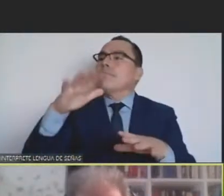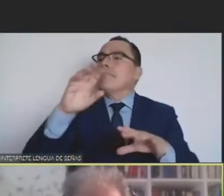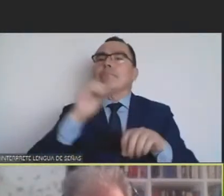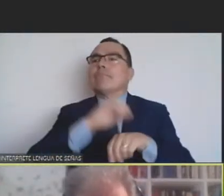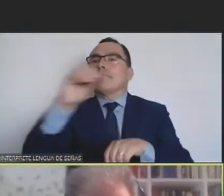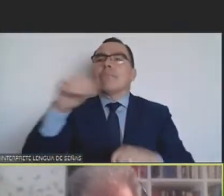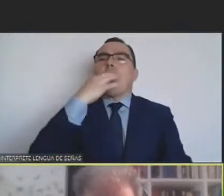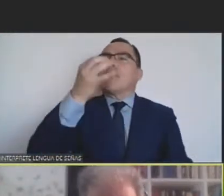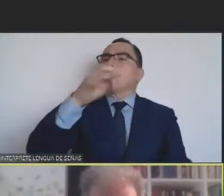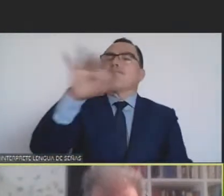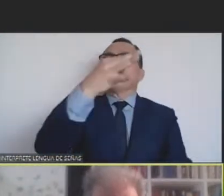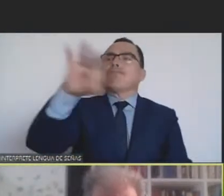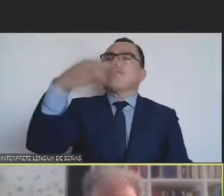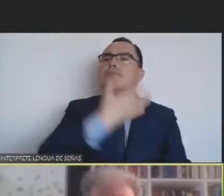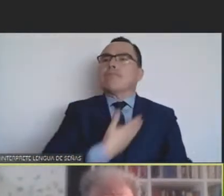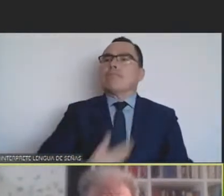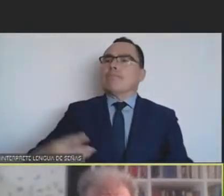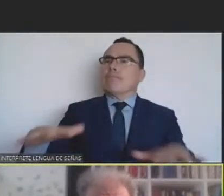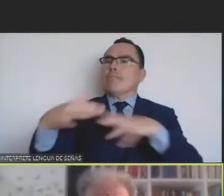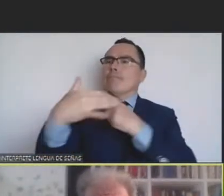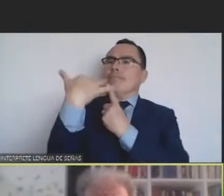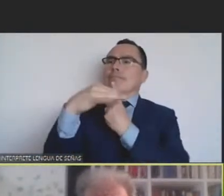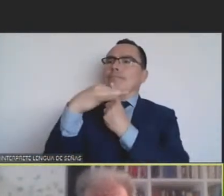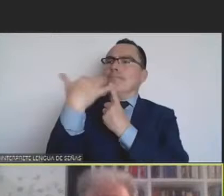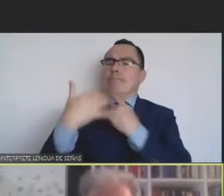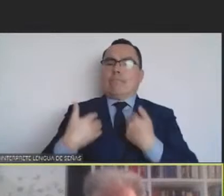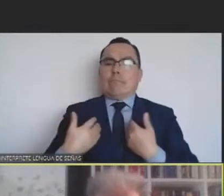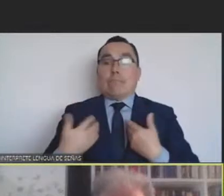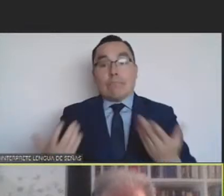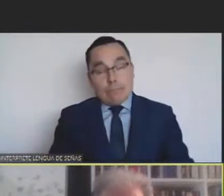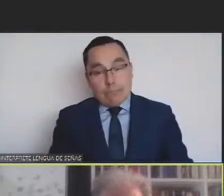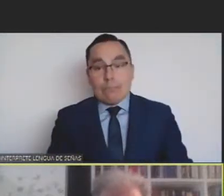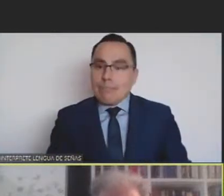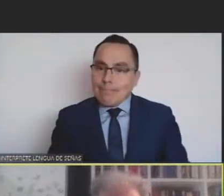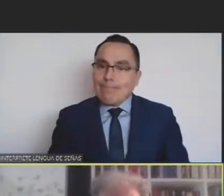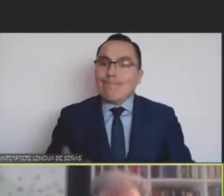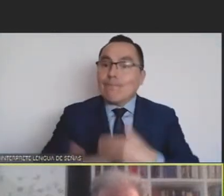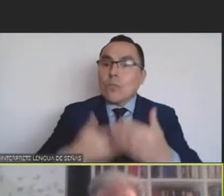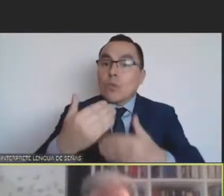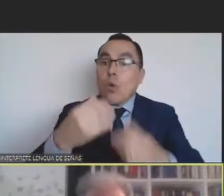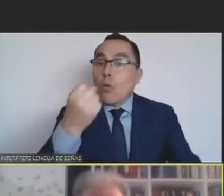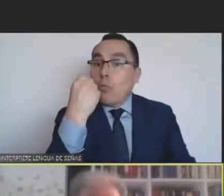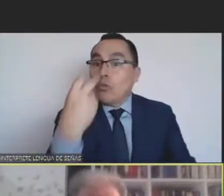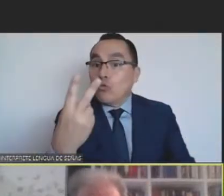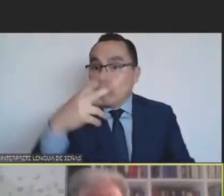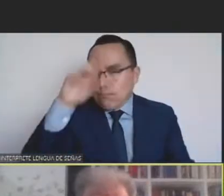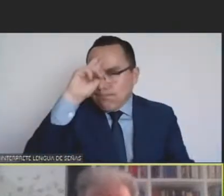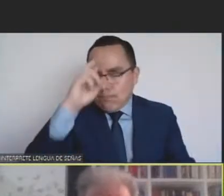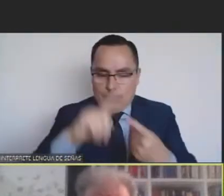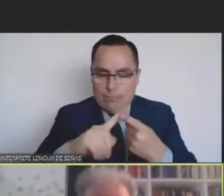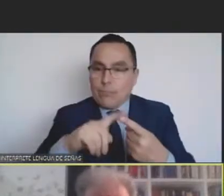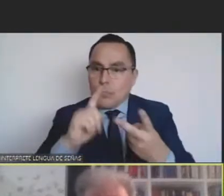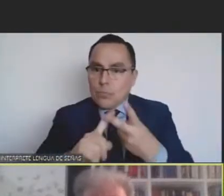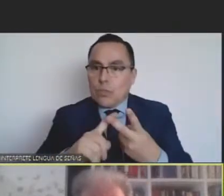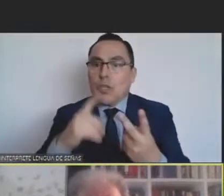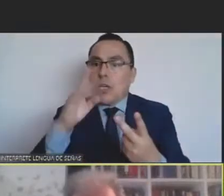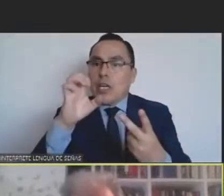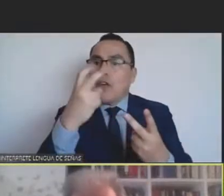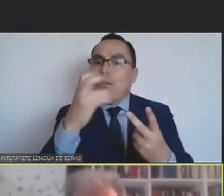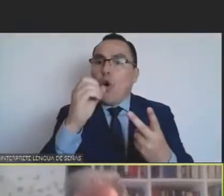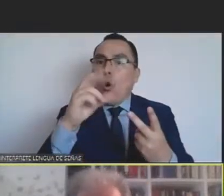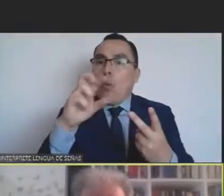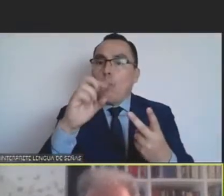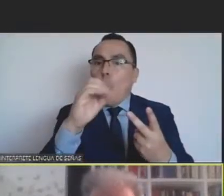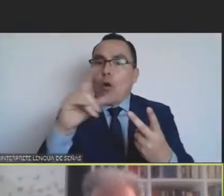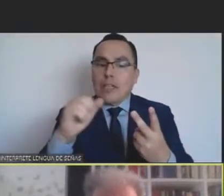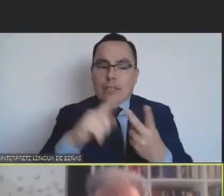marcar agenda y hacer una de esas personas. Uno también podría argumentar que el hecho de que emerjan dos fenómenos como Evópolis en la centro-derecha y el